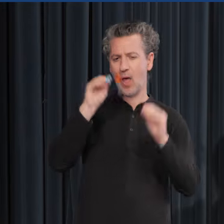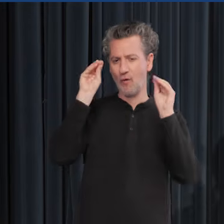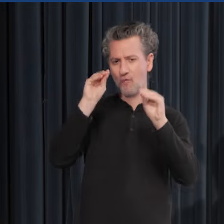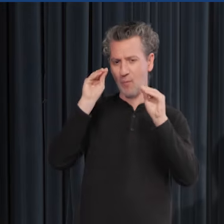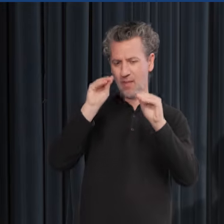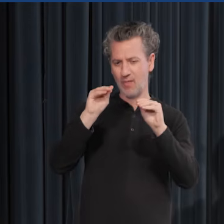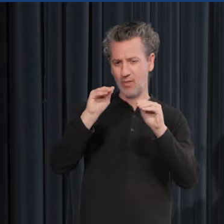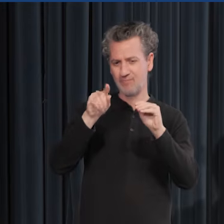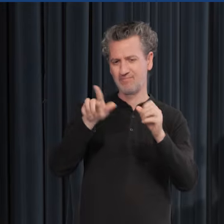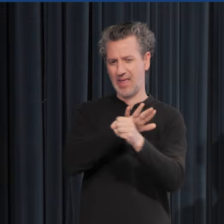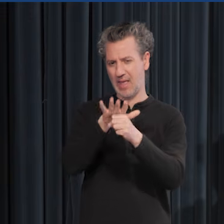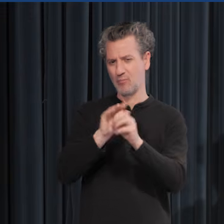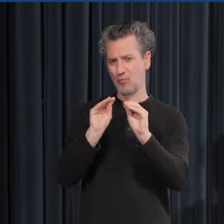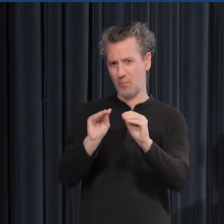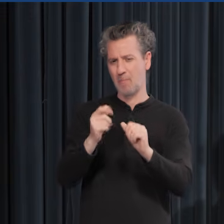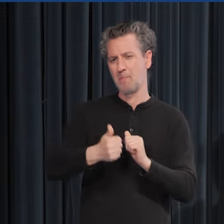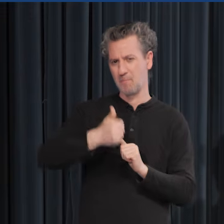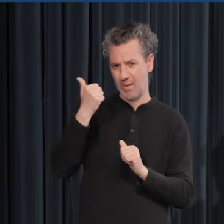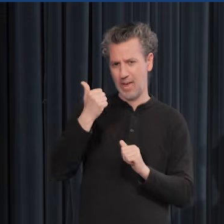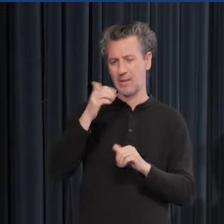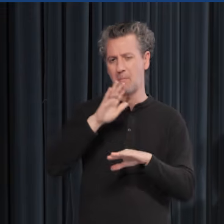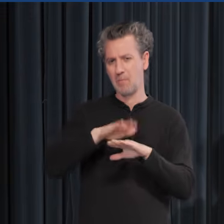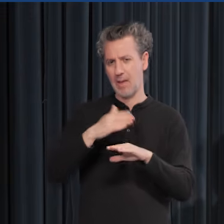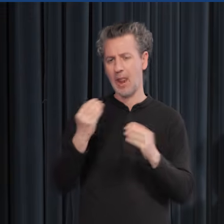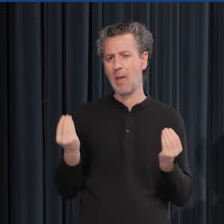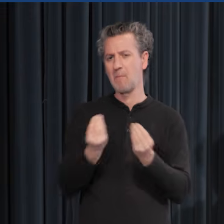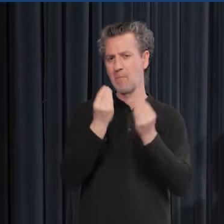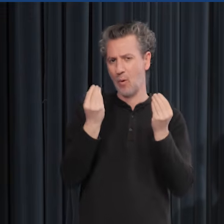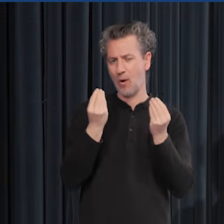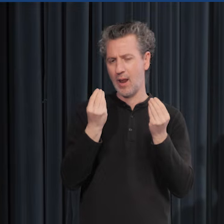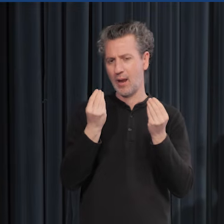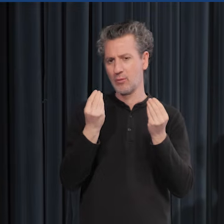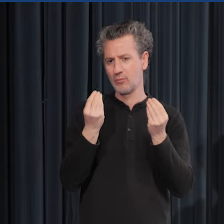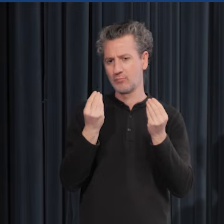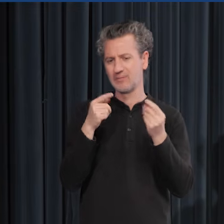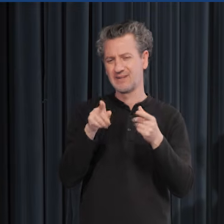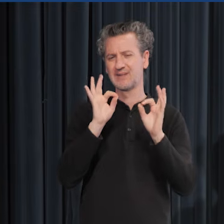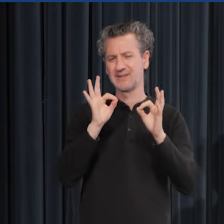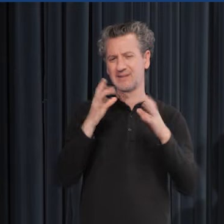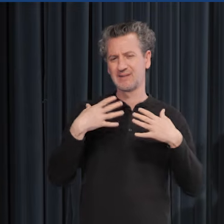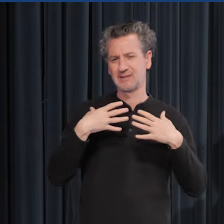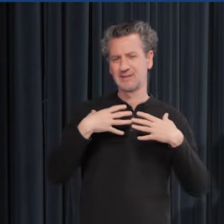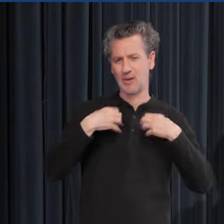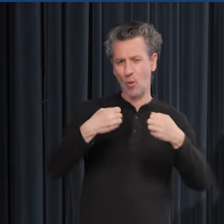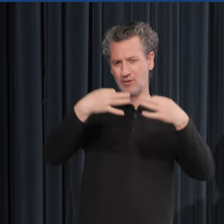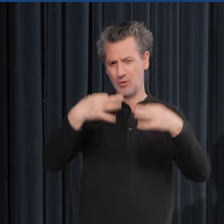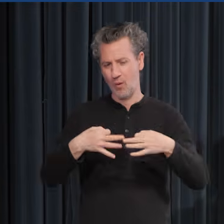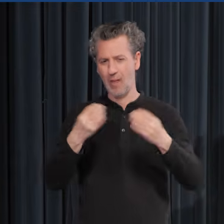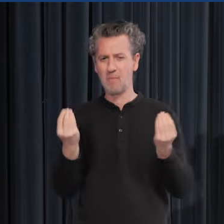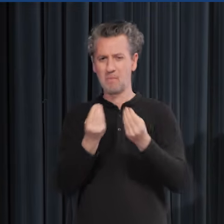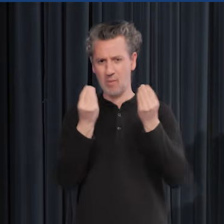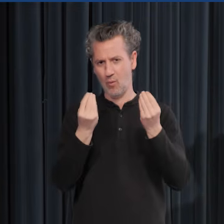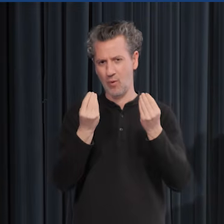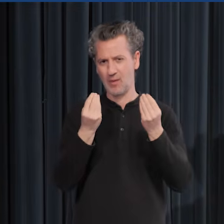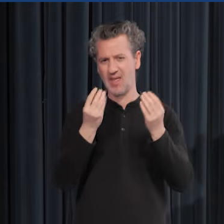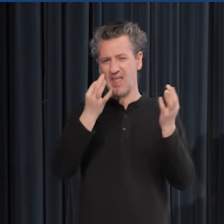en esos campos para ir mejorando en todo lo que es aspecto de seguridad y salud y disminuir